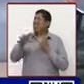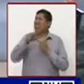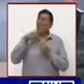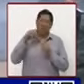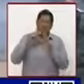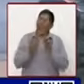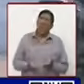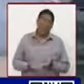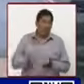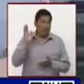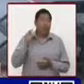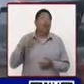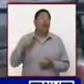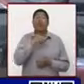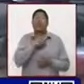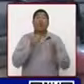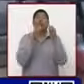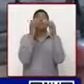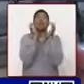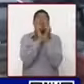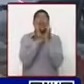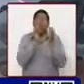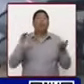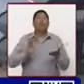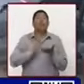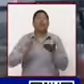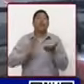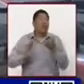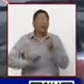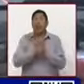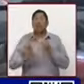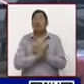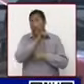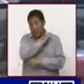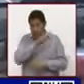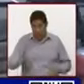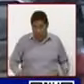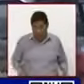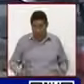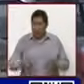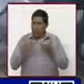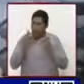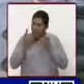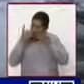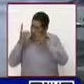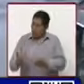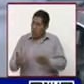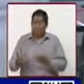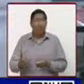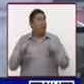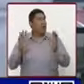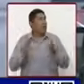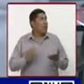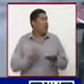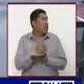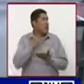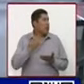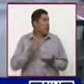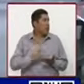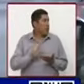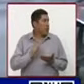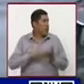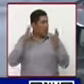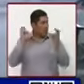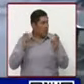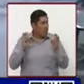del colegio, ¿no? Nosotros como defensoría, en ese caso, ya habiendo una denuncia penal en este caso, bueno, somos parte también en